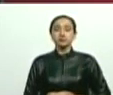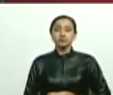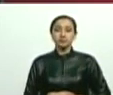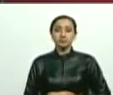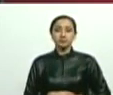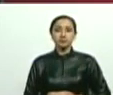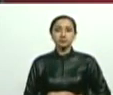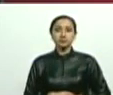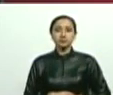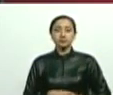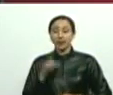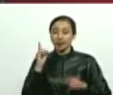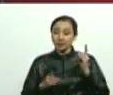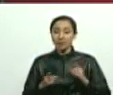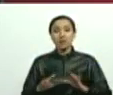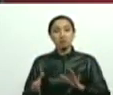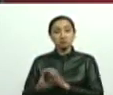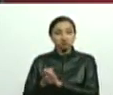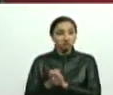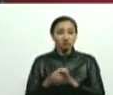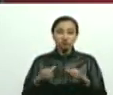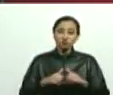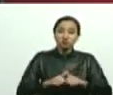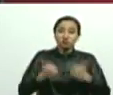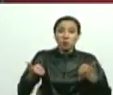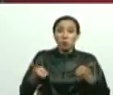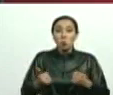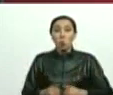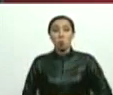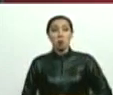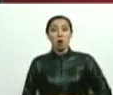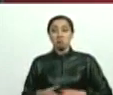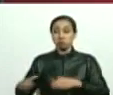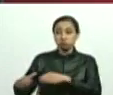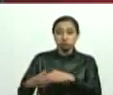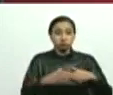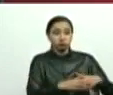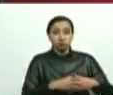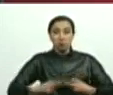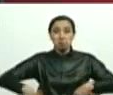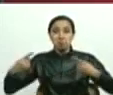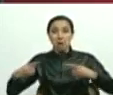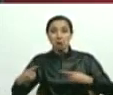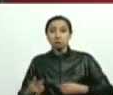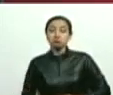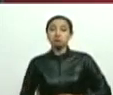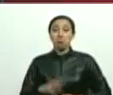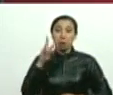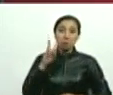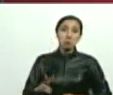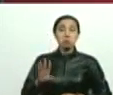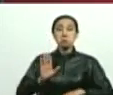A veces hay grandes amistades que se rompen por la rivalidad de una candidatura. Se han visto casos, ¿verdad?